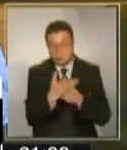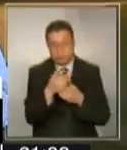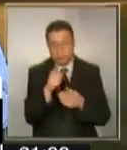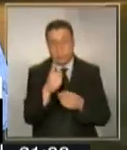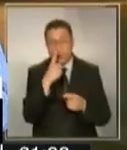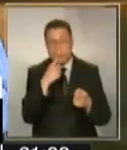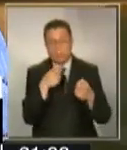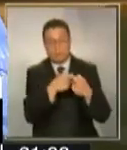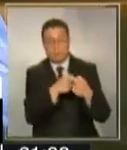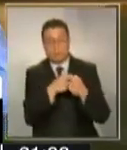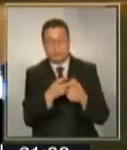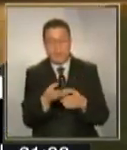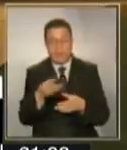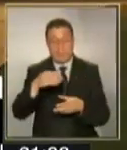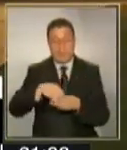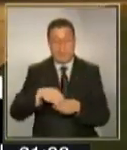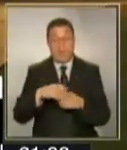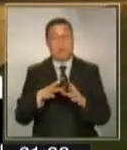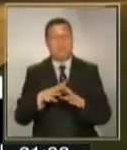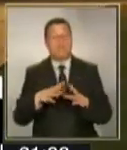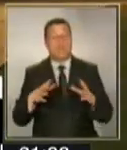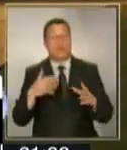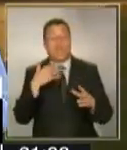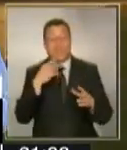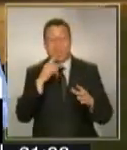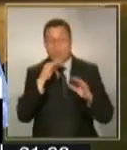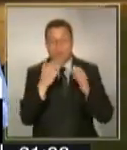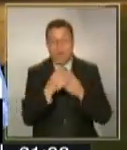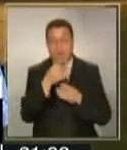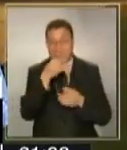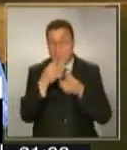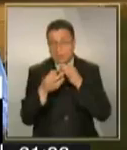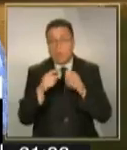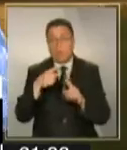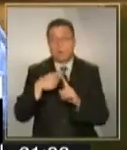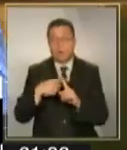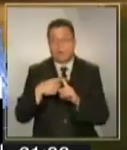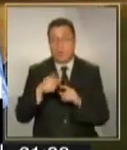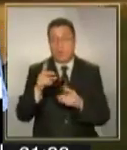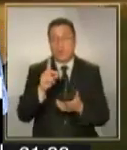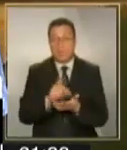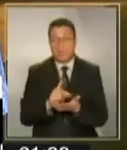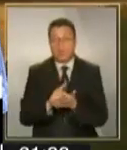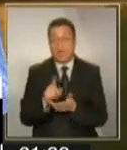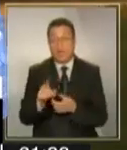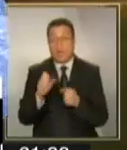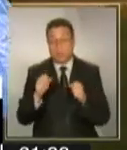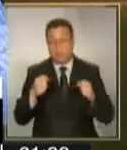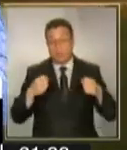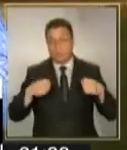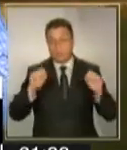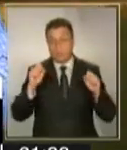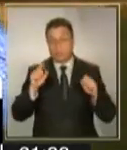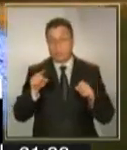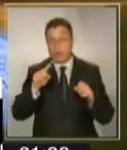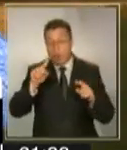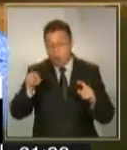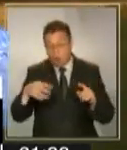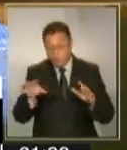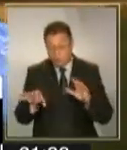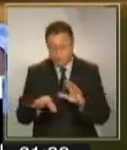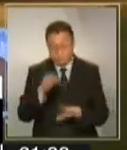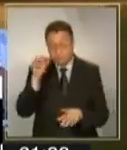pugna interna. Por mucho que todo indicaba que las posibilidades del diputado Monquer eran muy altas de ganar, revivir eso iba a